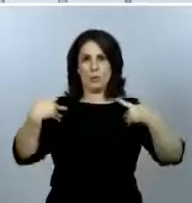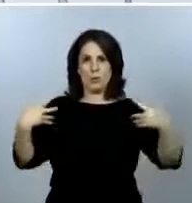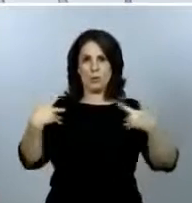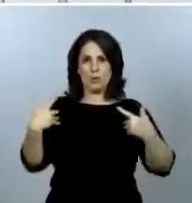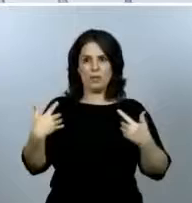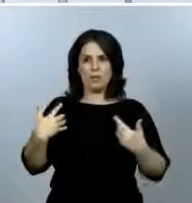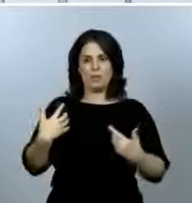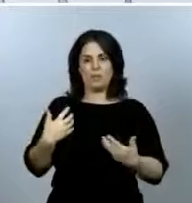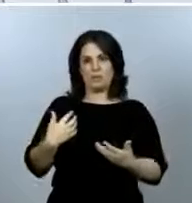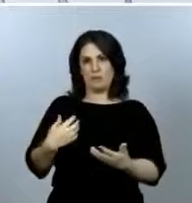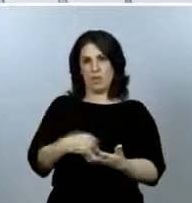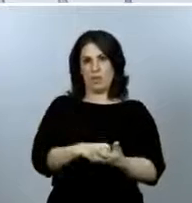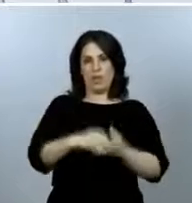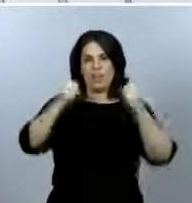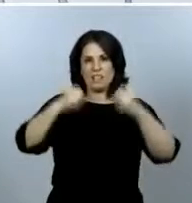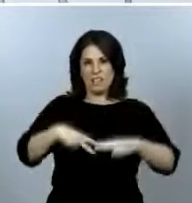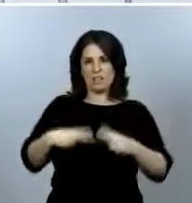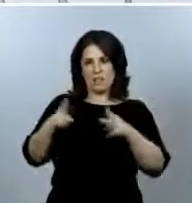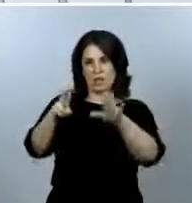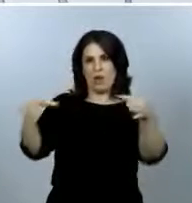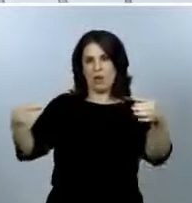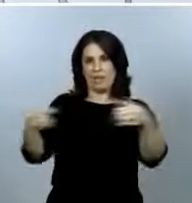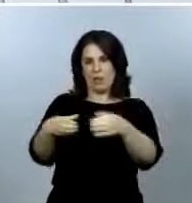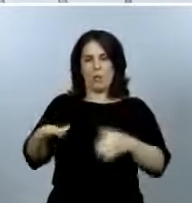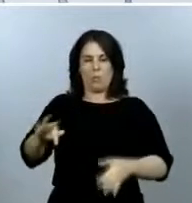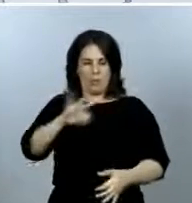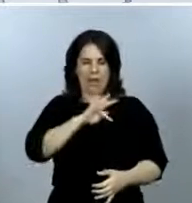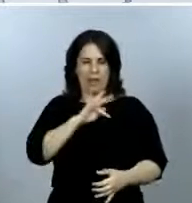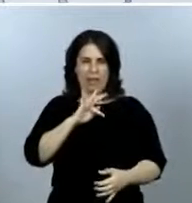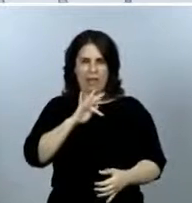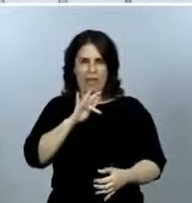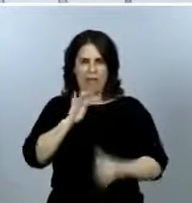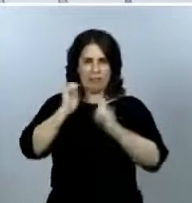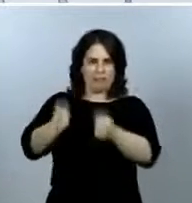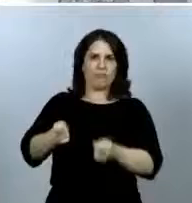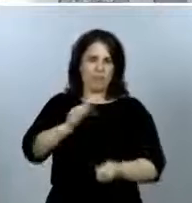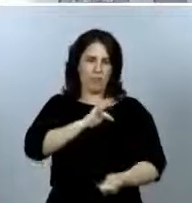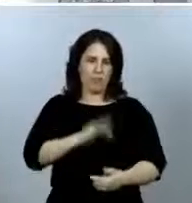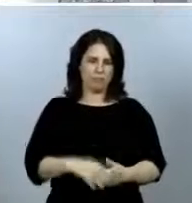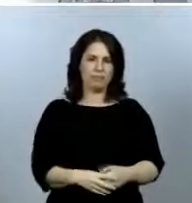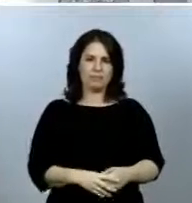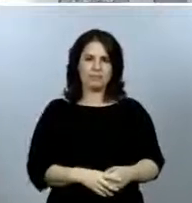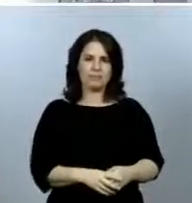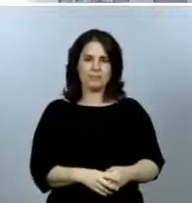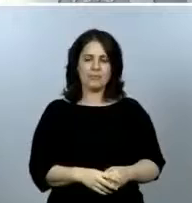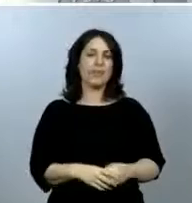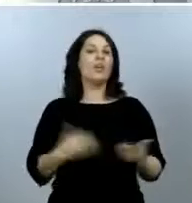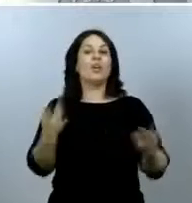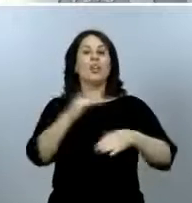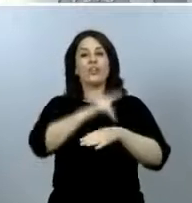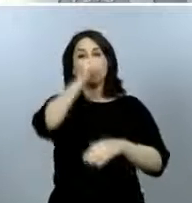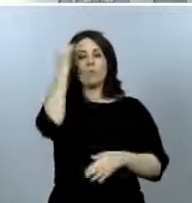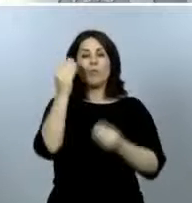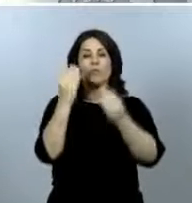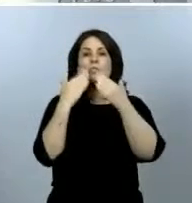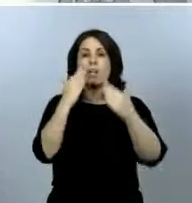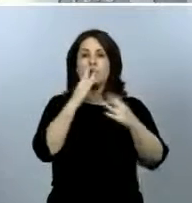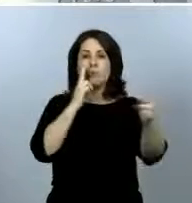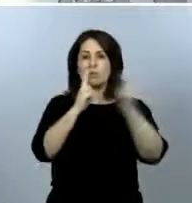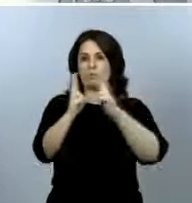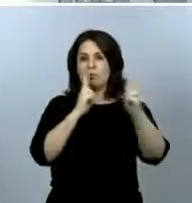que este colectivo se merece todo lo que se les pueda premiar doctor simón pues muchísimas gracias por sus respuestas y